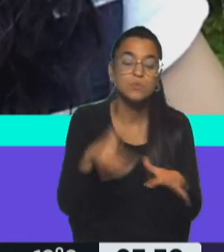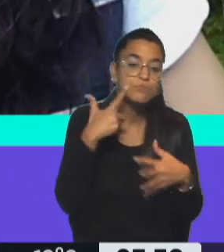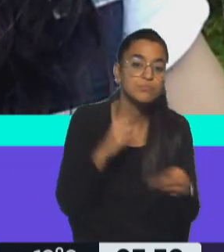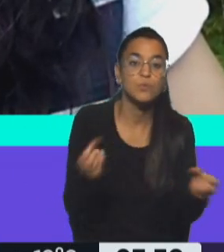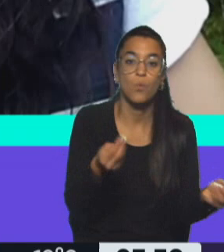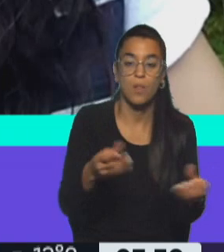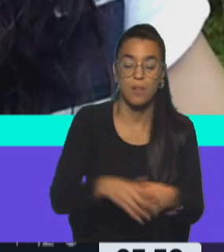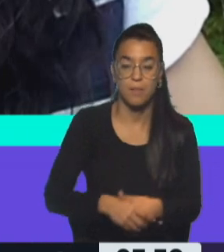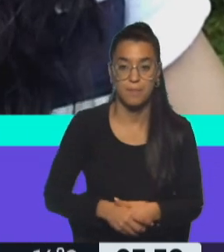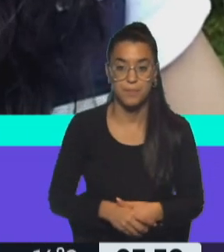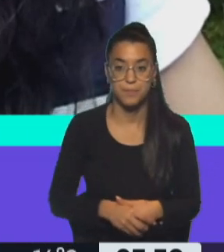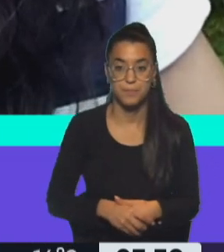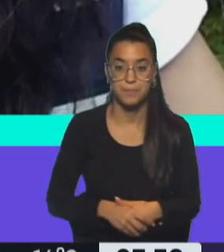humanitaria?